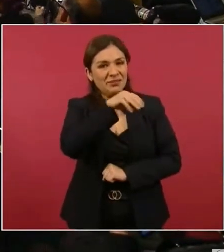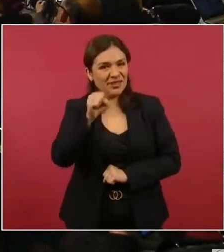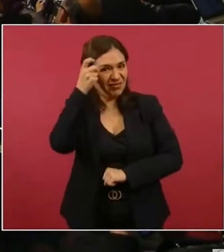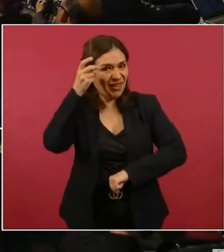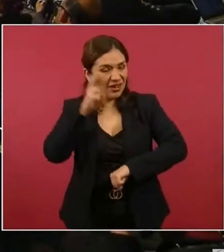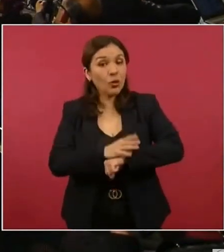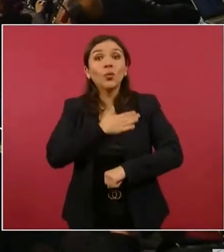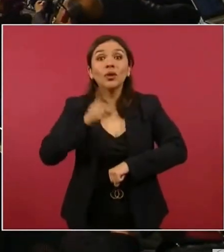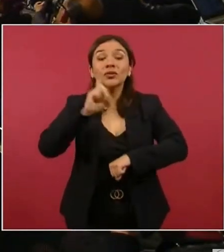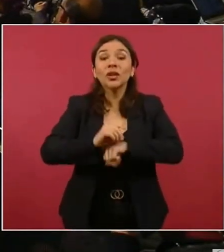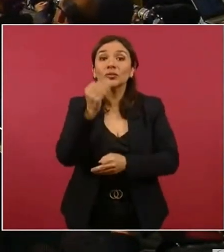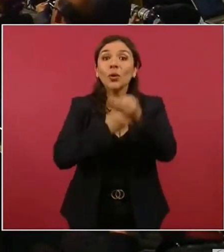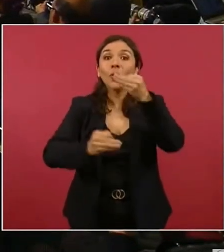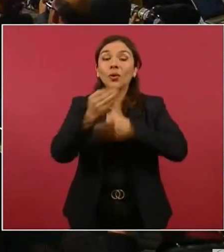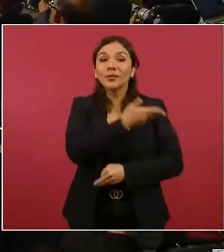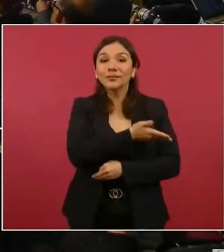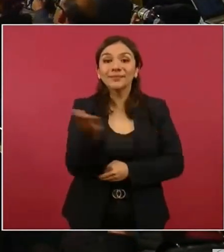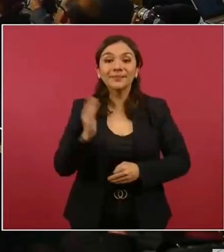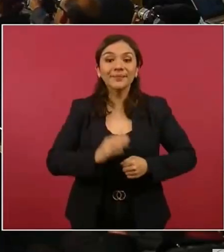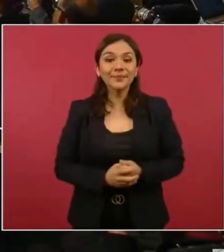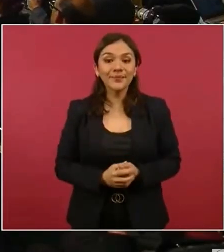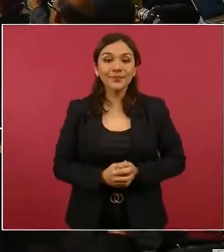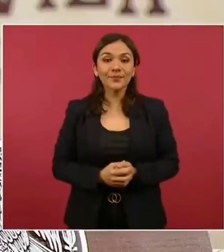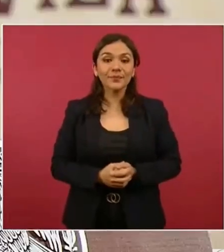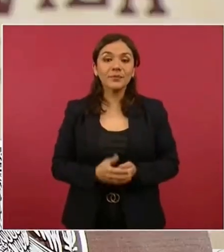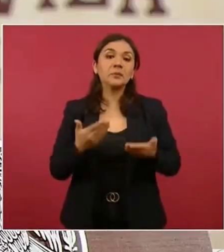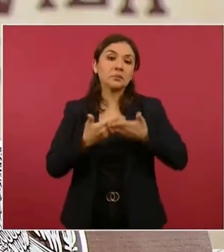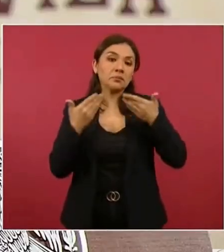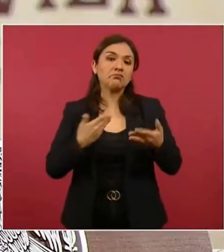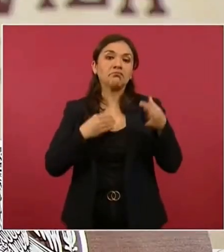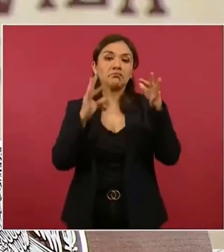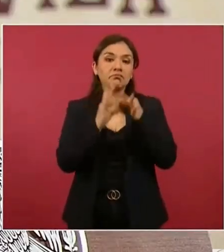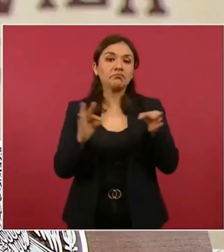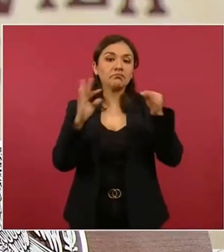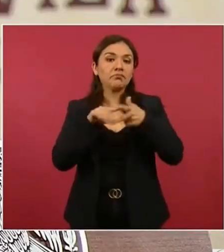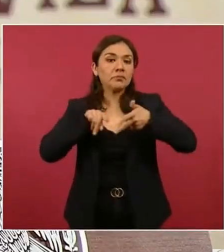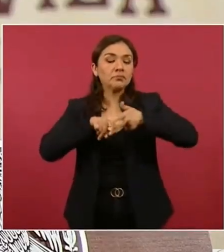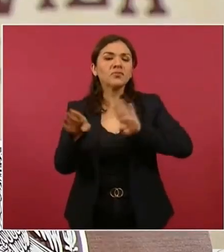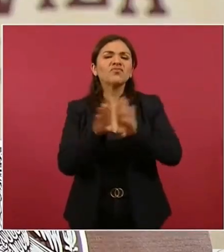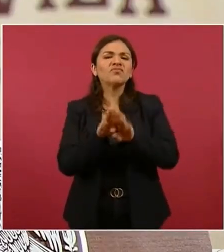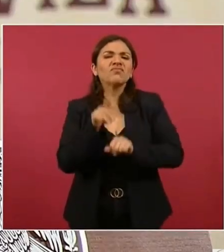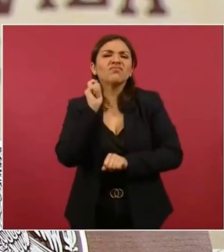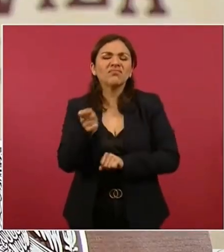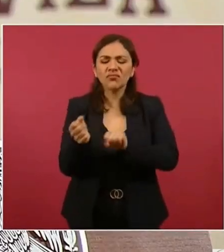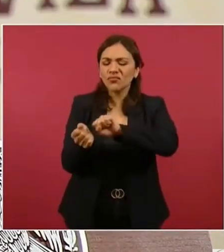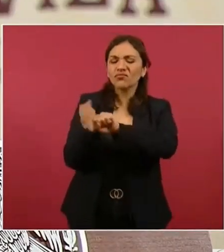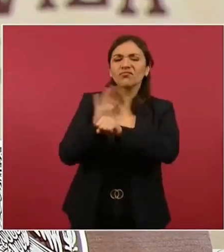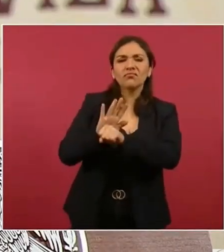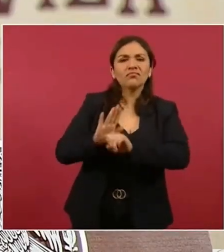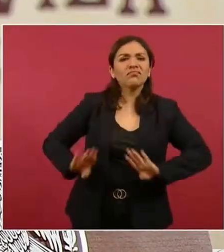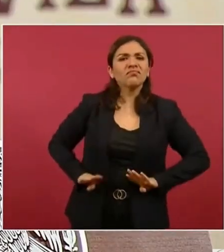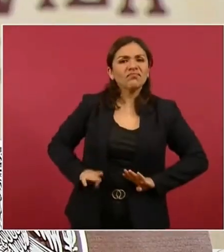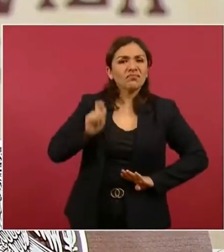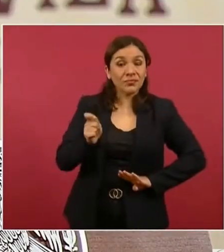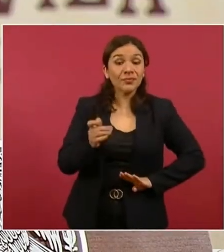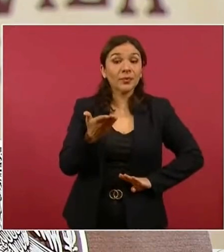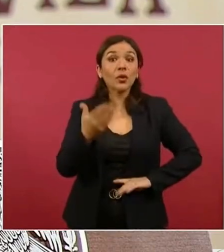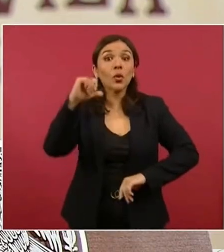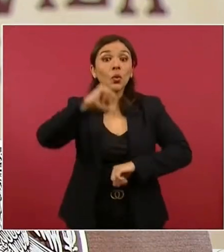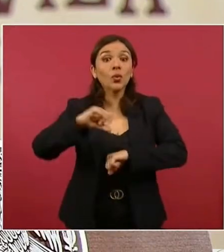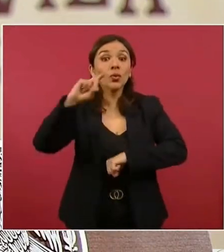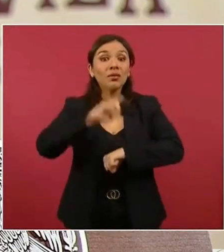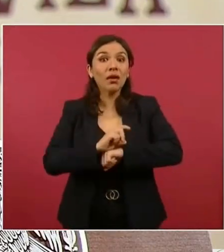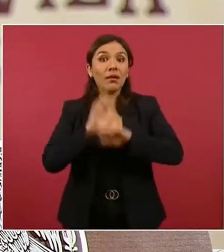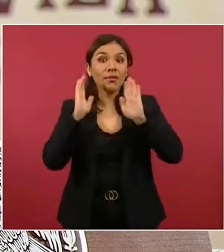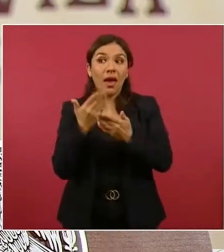días, tengan todas y todos ustedes. Vamos a comentar el estado que guarda la pandemia de COVID. Hoy, que